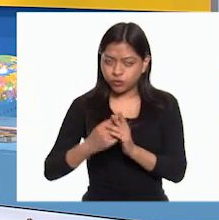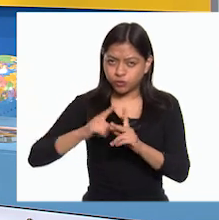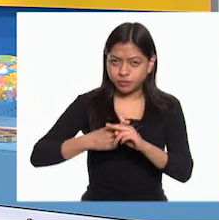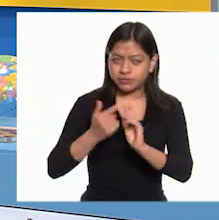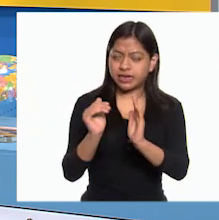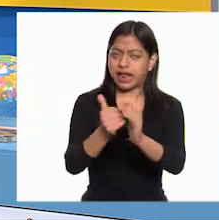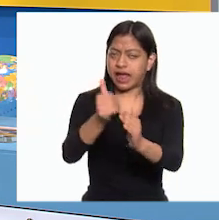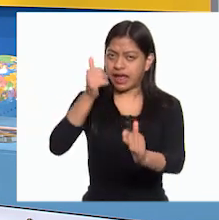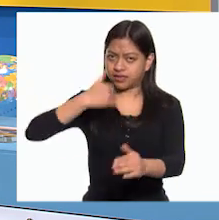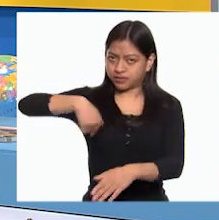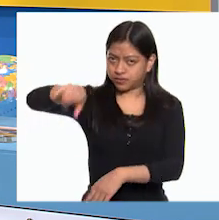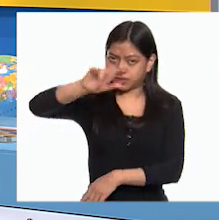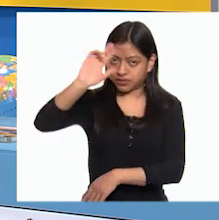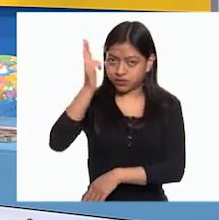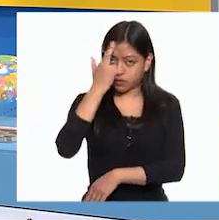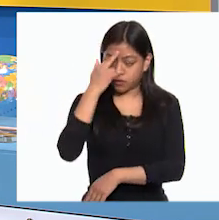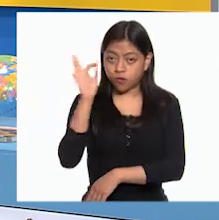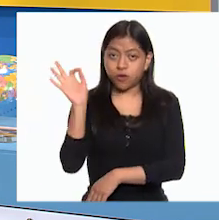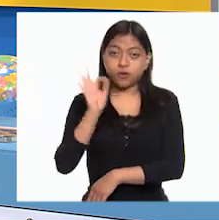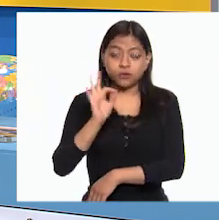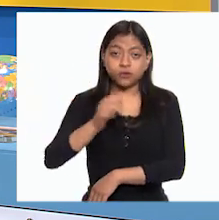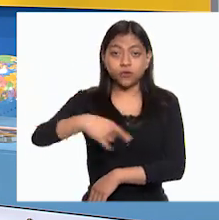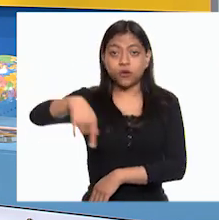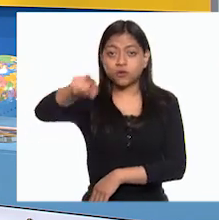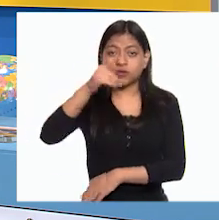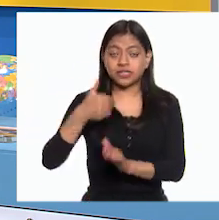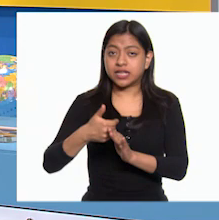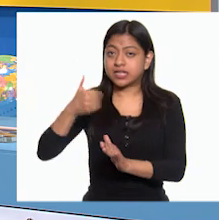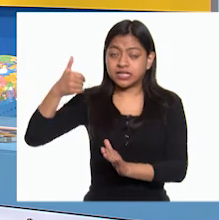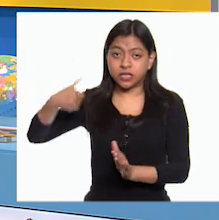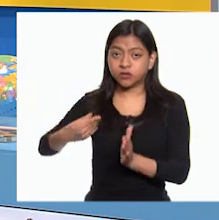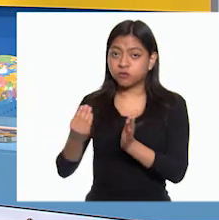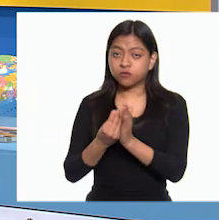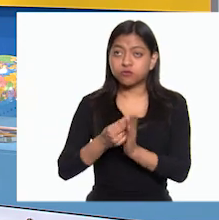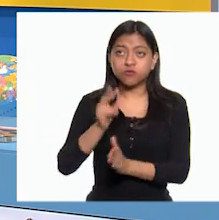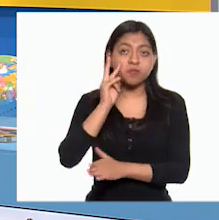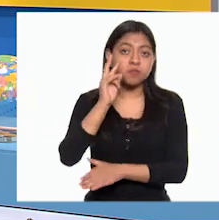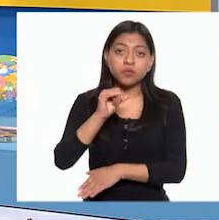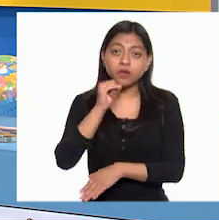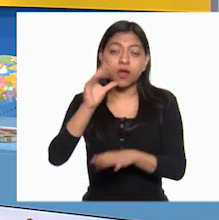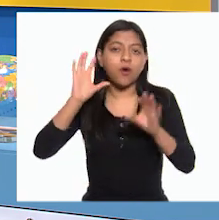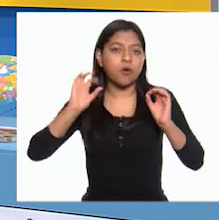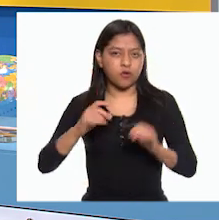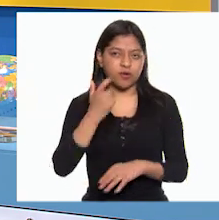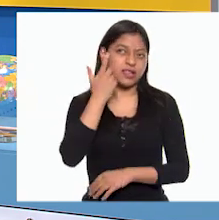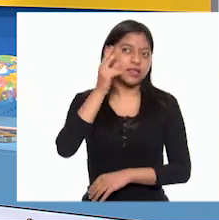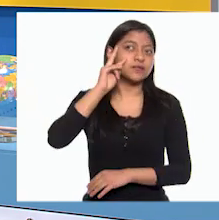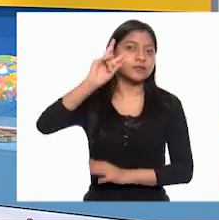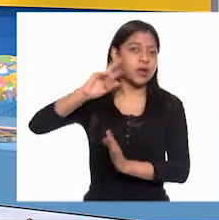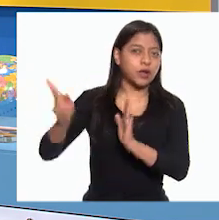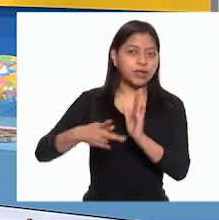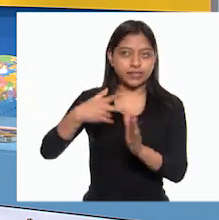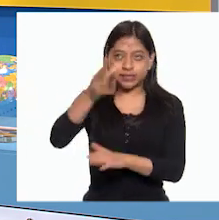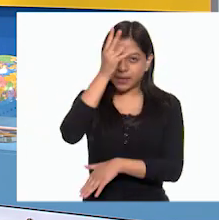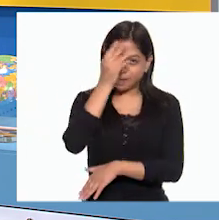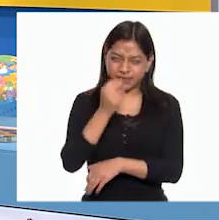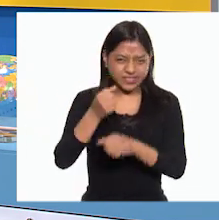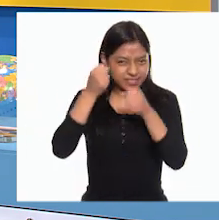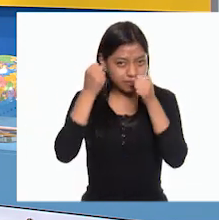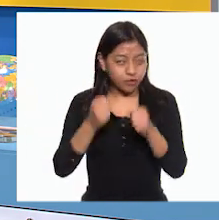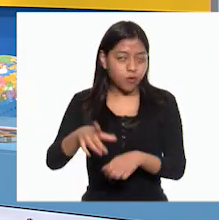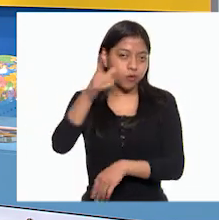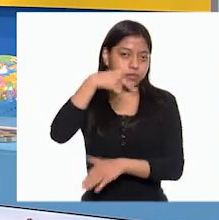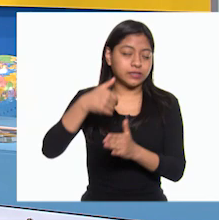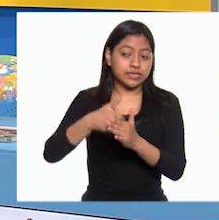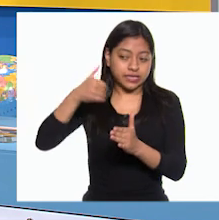que si por algún motivo no pudieron acompañarnos en alguna sesión o si quieren repasar o fortalecer un aprendizaje, pueden ver